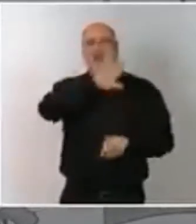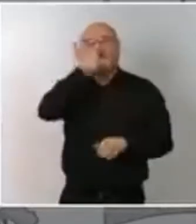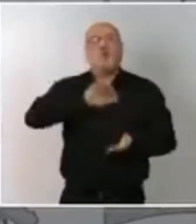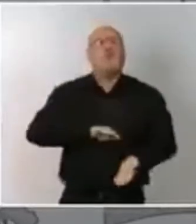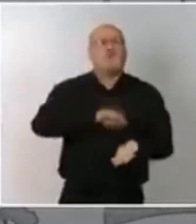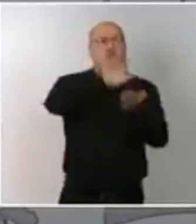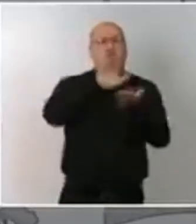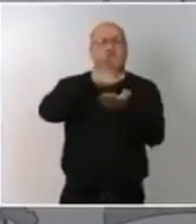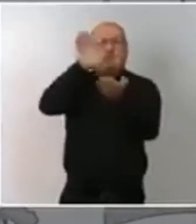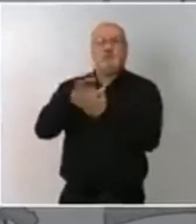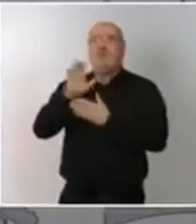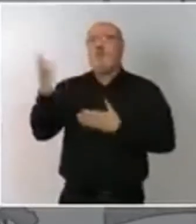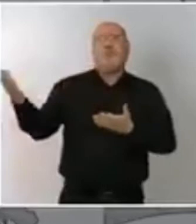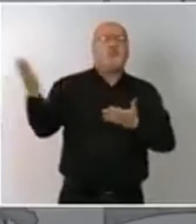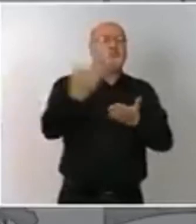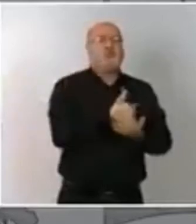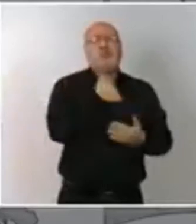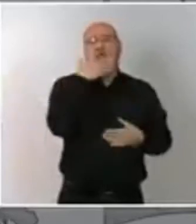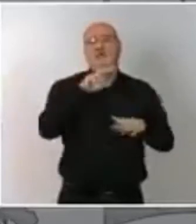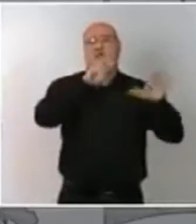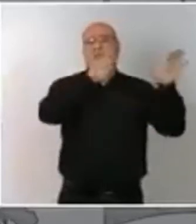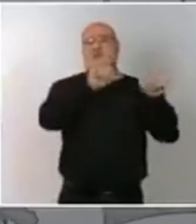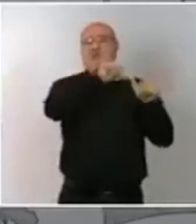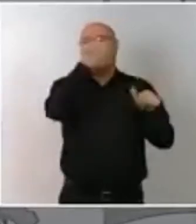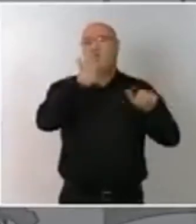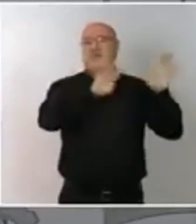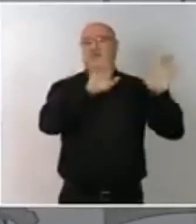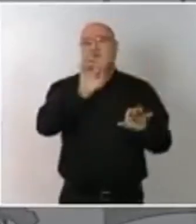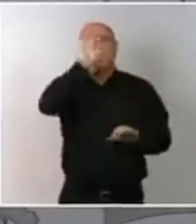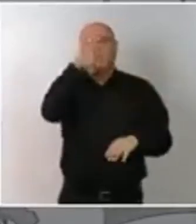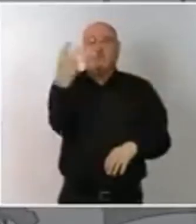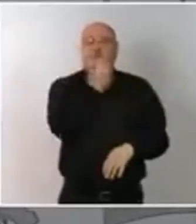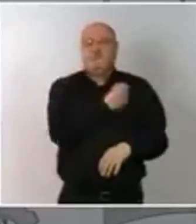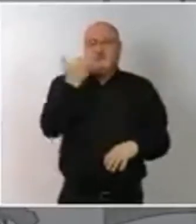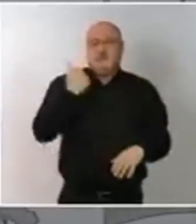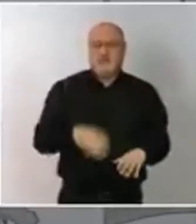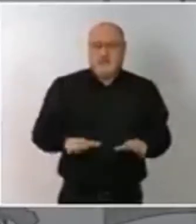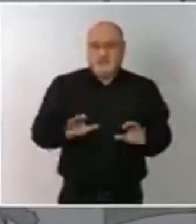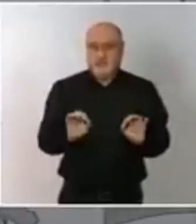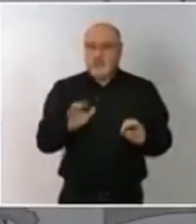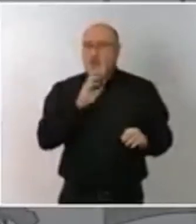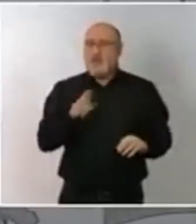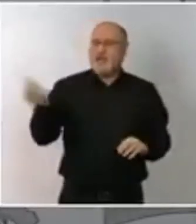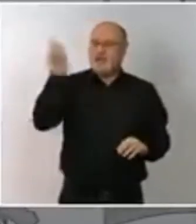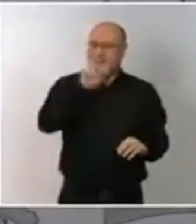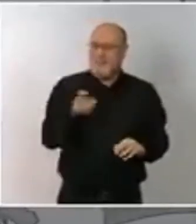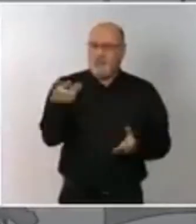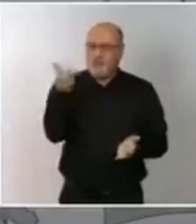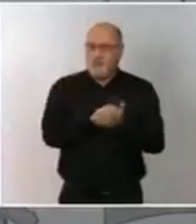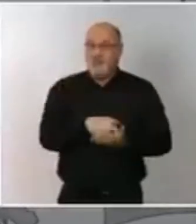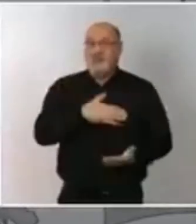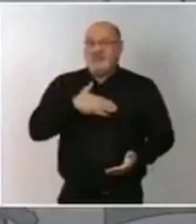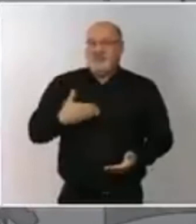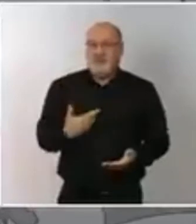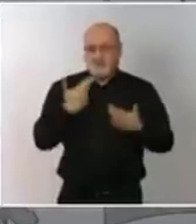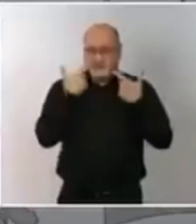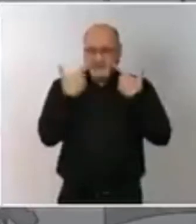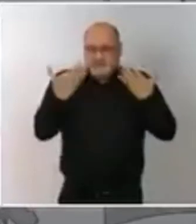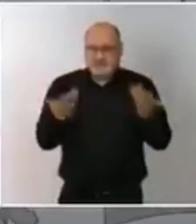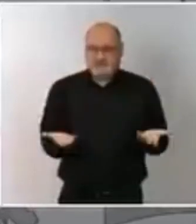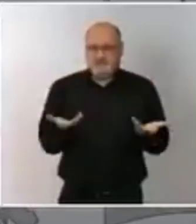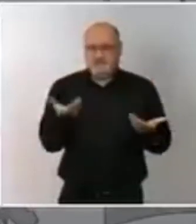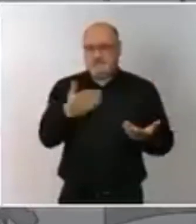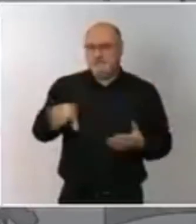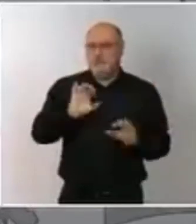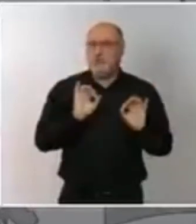gobiernos competentes en la materia. Pero sí quisiera volver a subrayar esto, porque es evidente, pero también un motivo